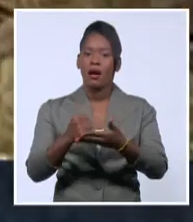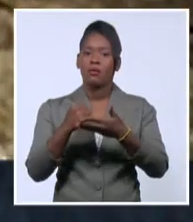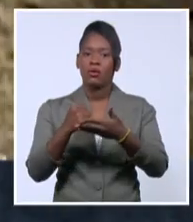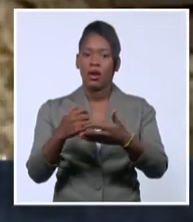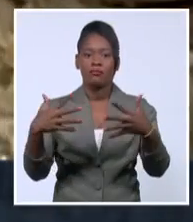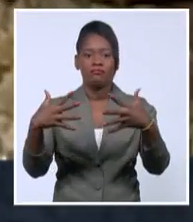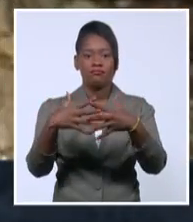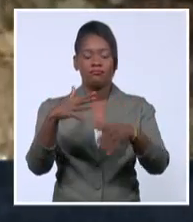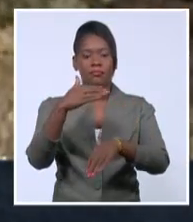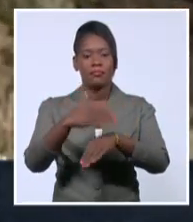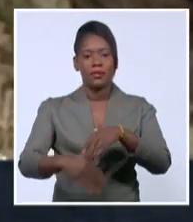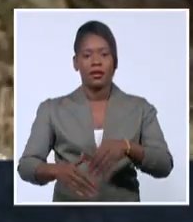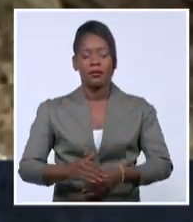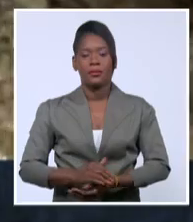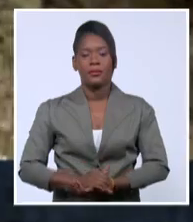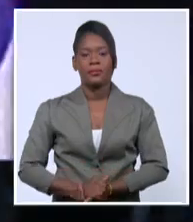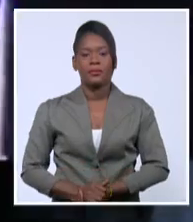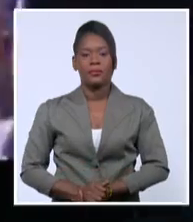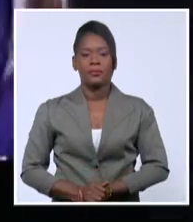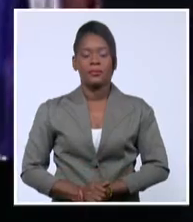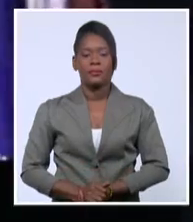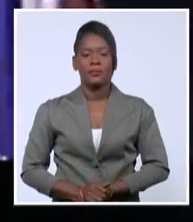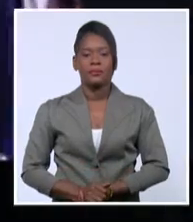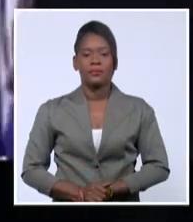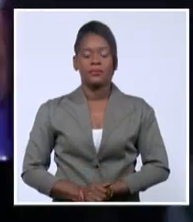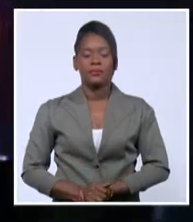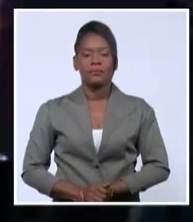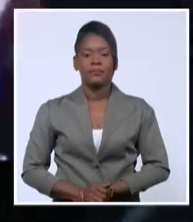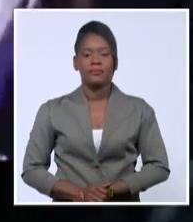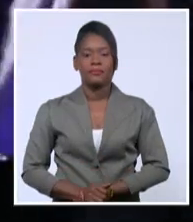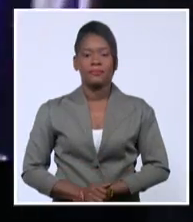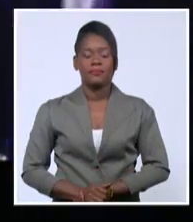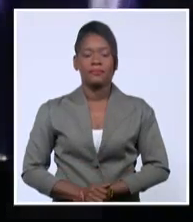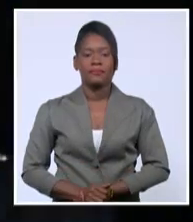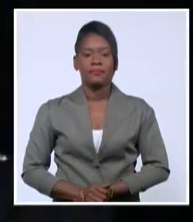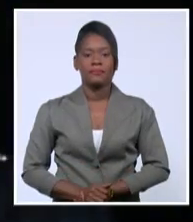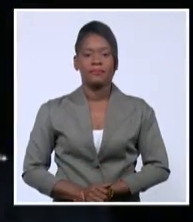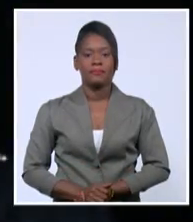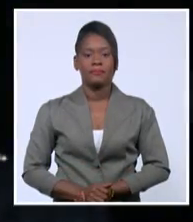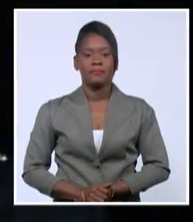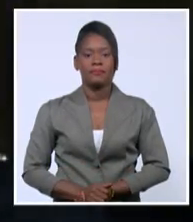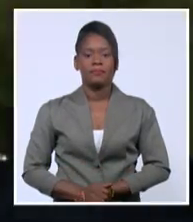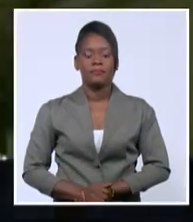Soy tu soldado fiel.